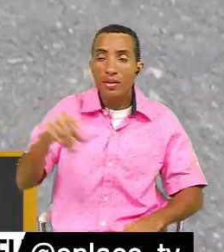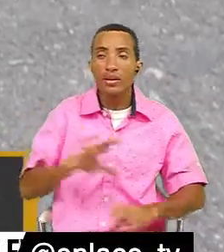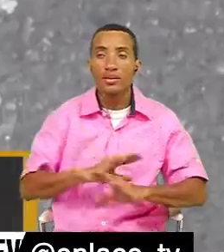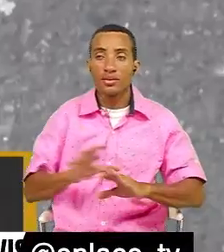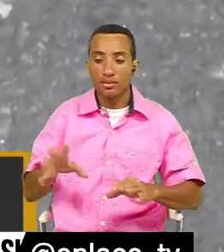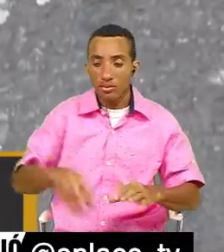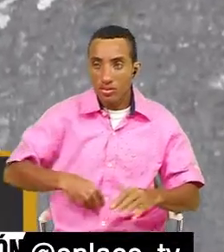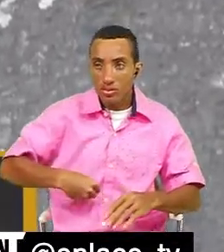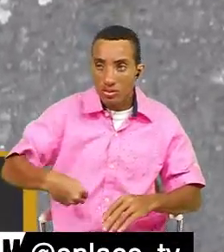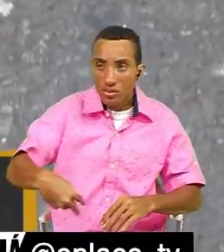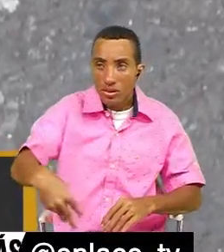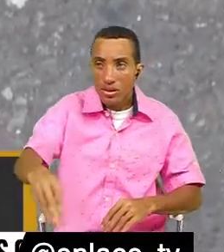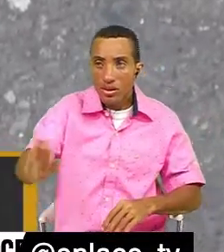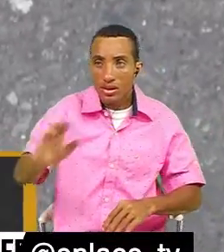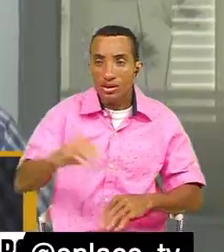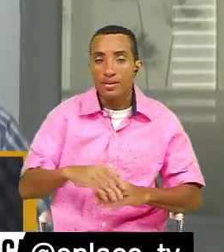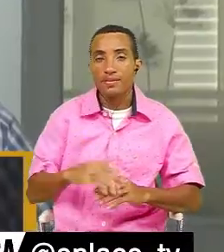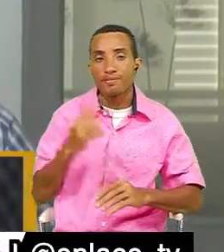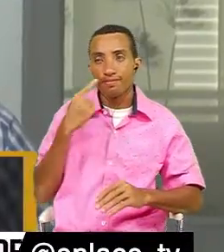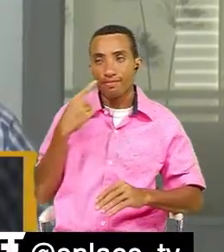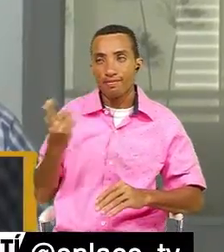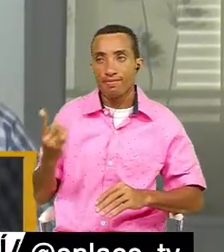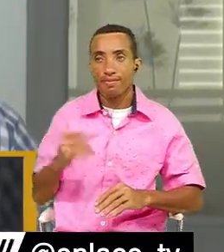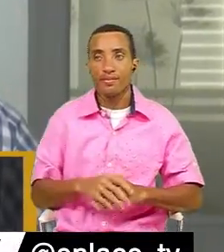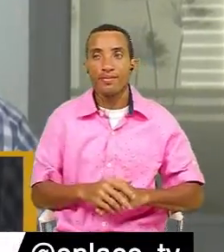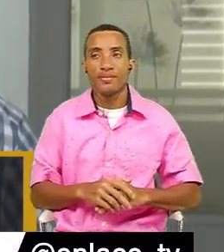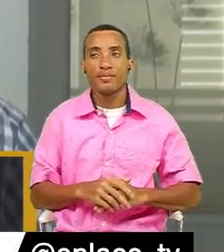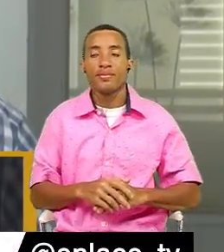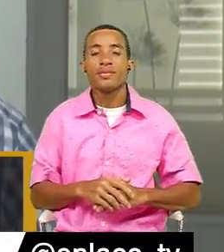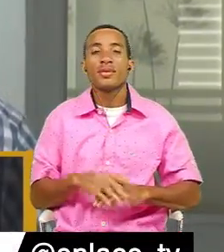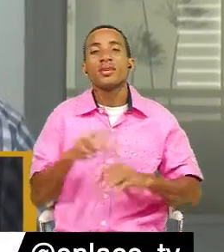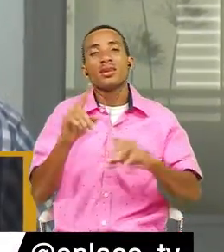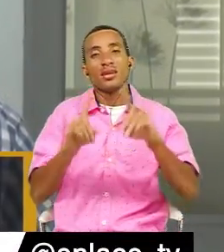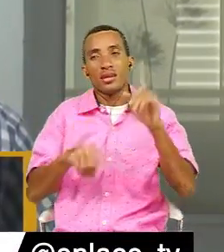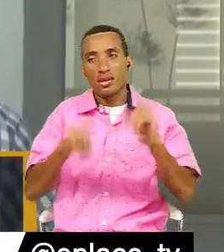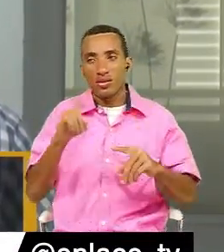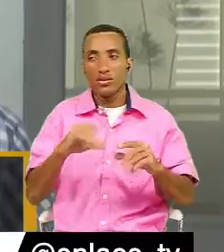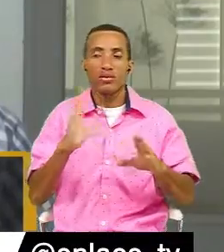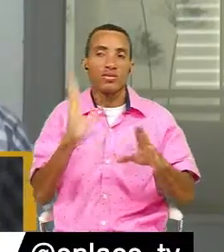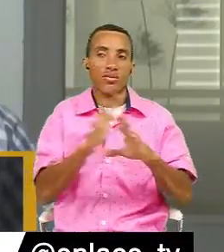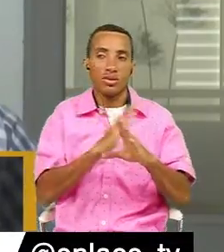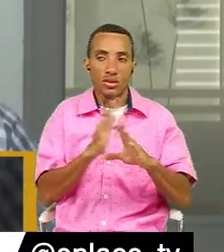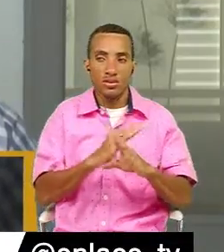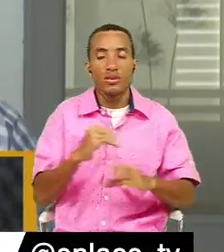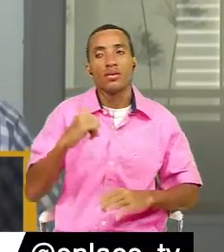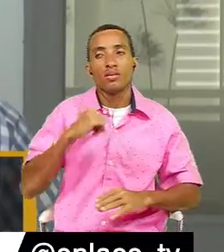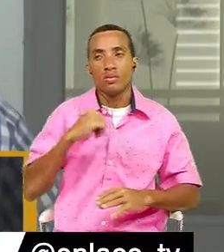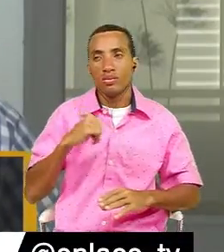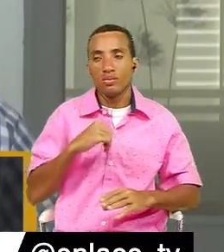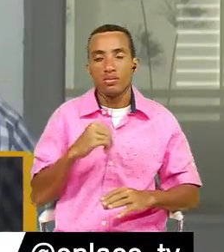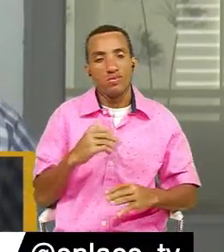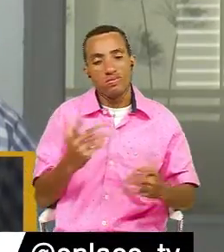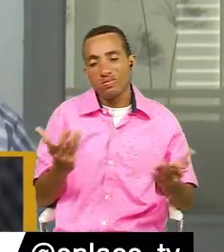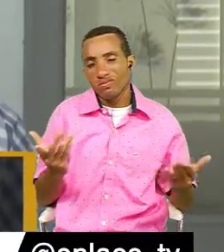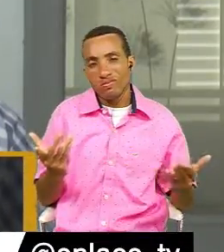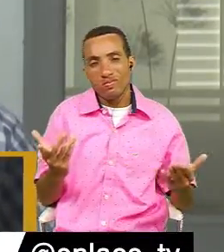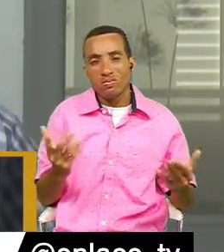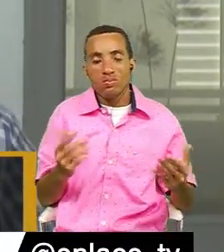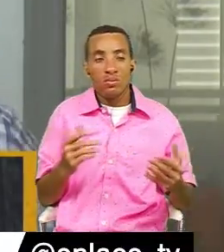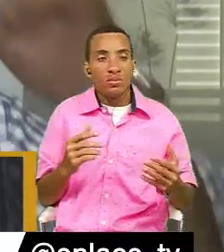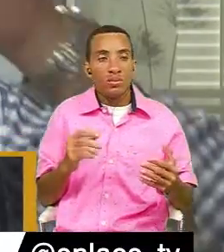en la bahía del Parque Camilo Torres. No es posible que unos ciudadanos, por más problemas que tengamos, se